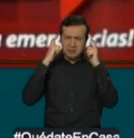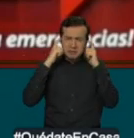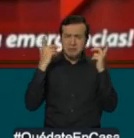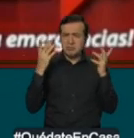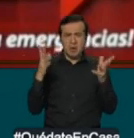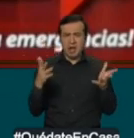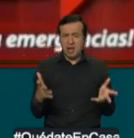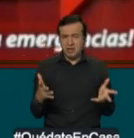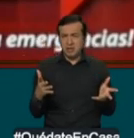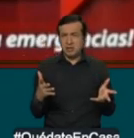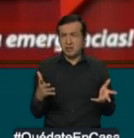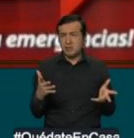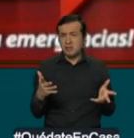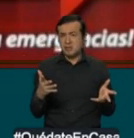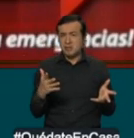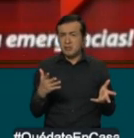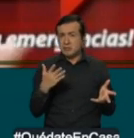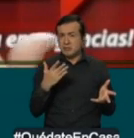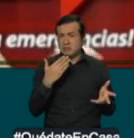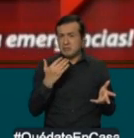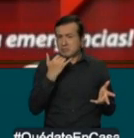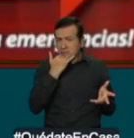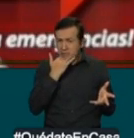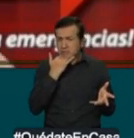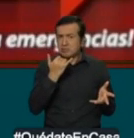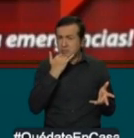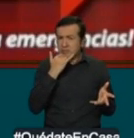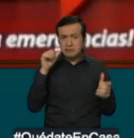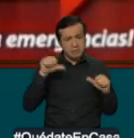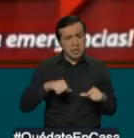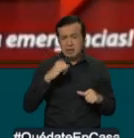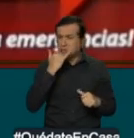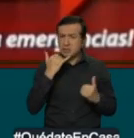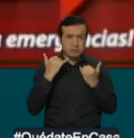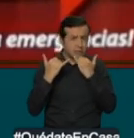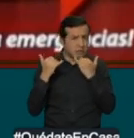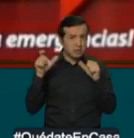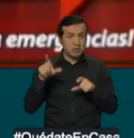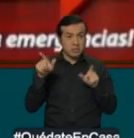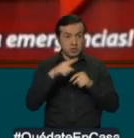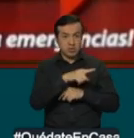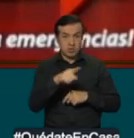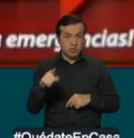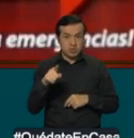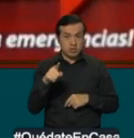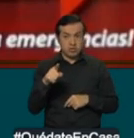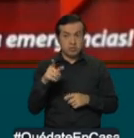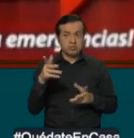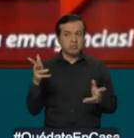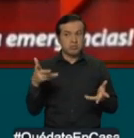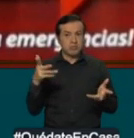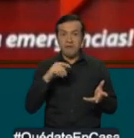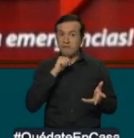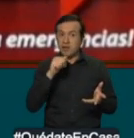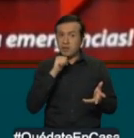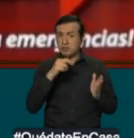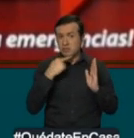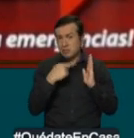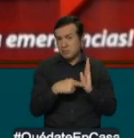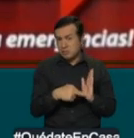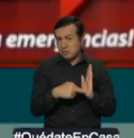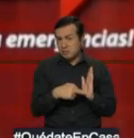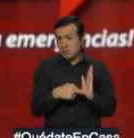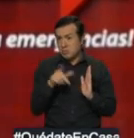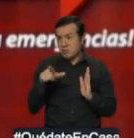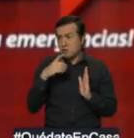está esta práctica que no es la práctica recomendada será que entonces no hemos cumplido un requisito es muy difícil